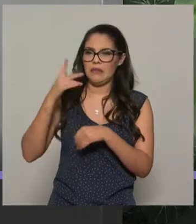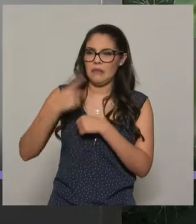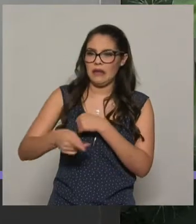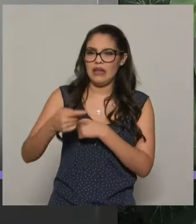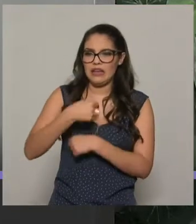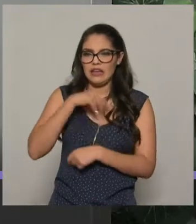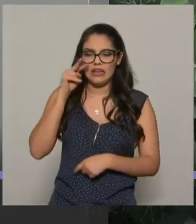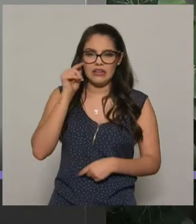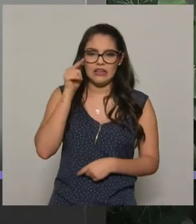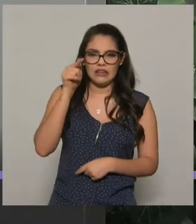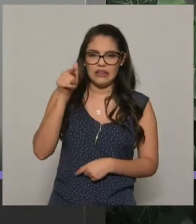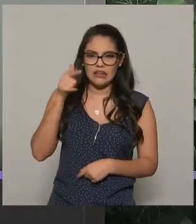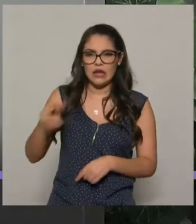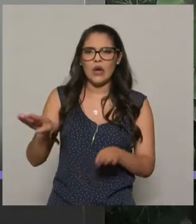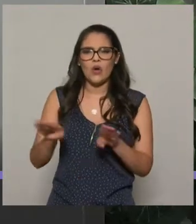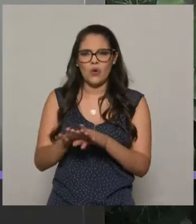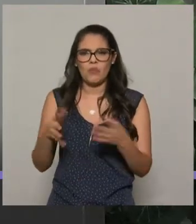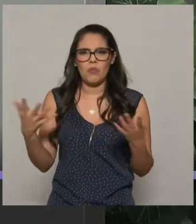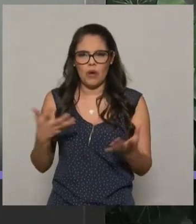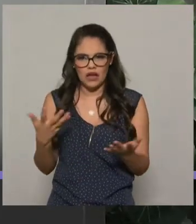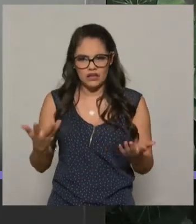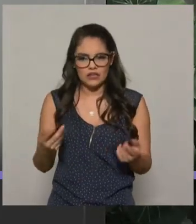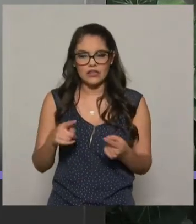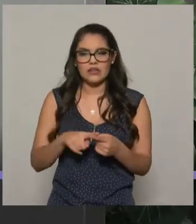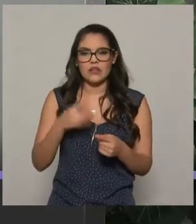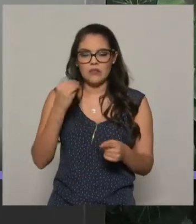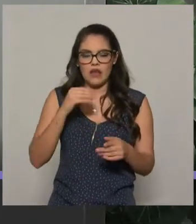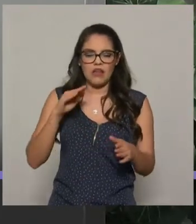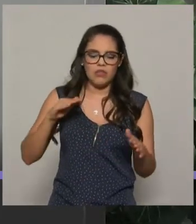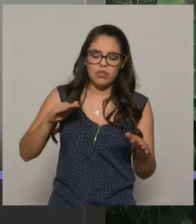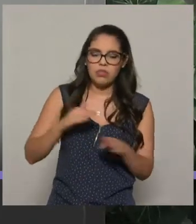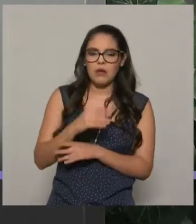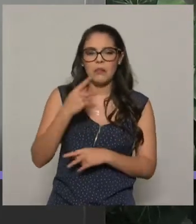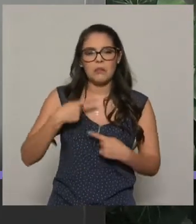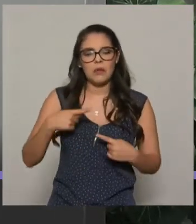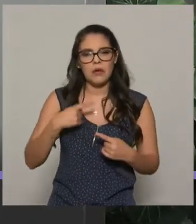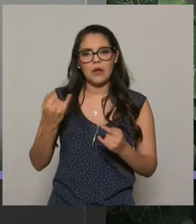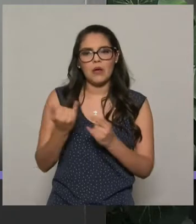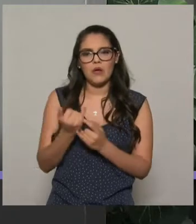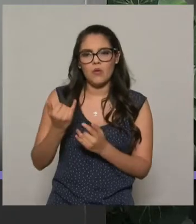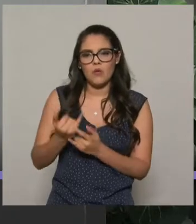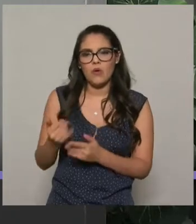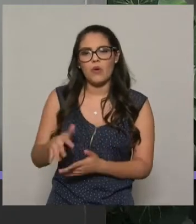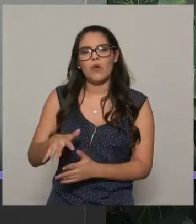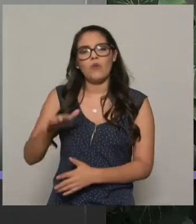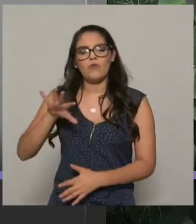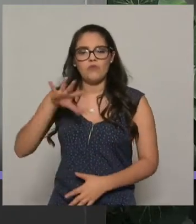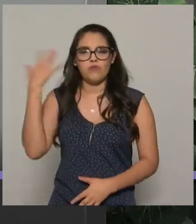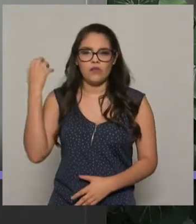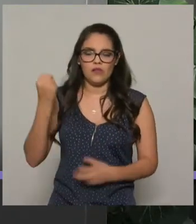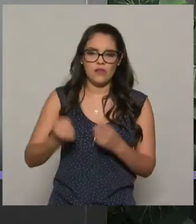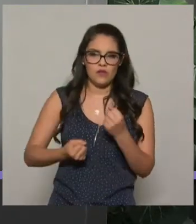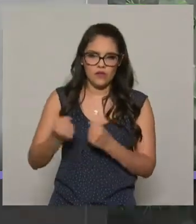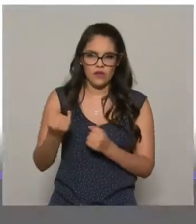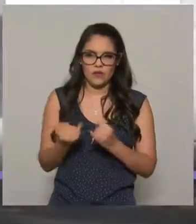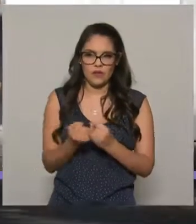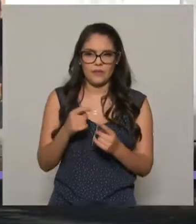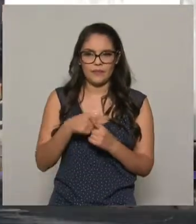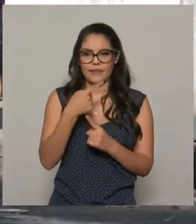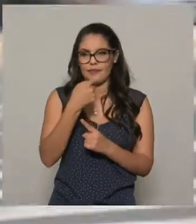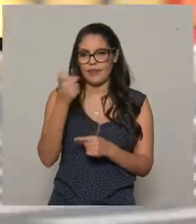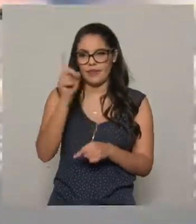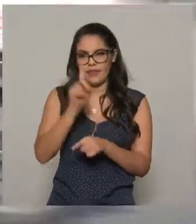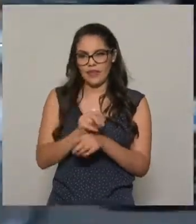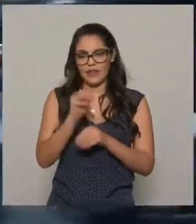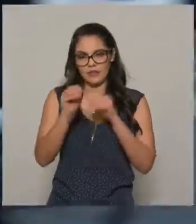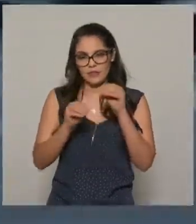hemos detectado. ¿Cómo lo estamos considerando? Por el número de atropellamientos y también por el volumen vehicular que tienen este tipo de vialidades. En los primeros 100 días se